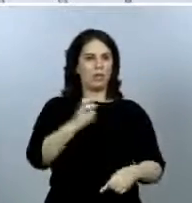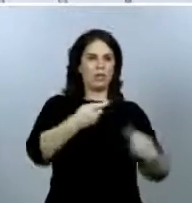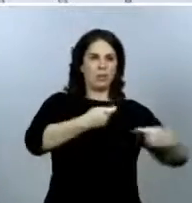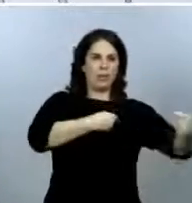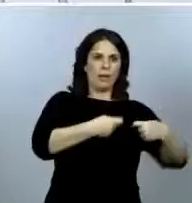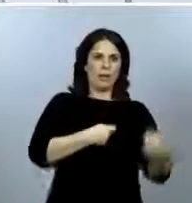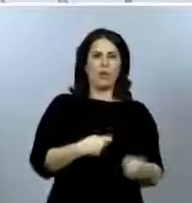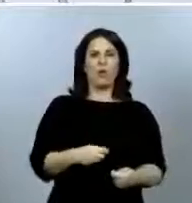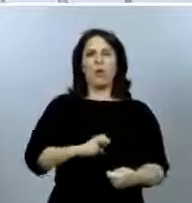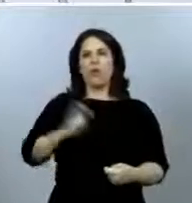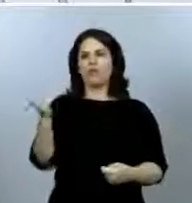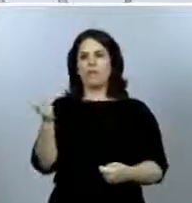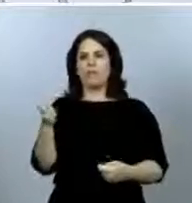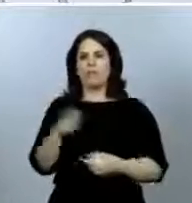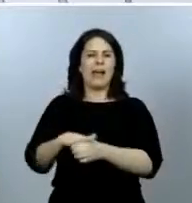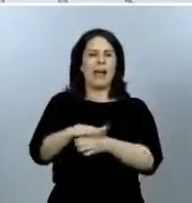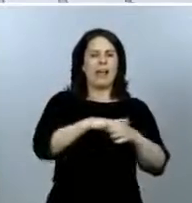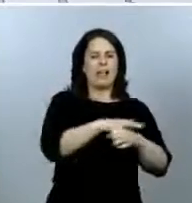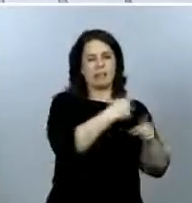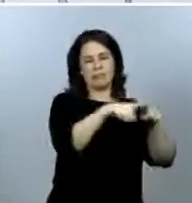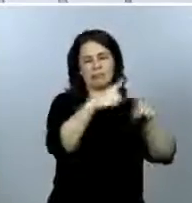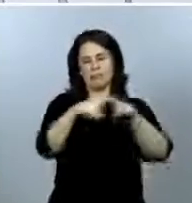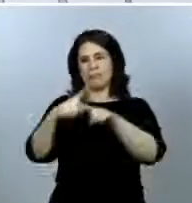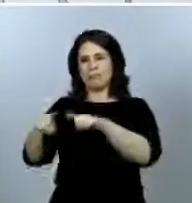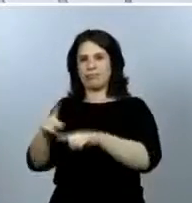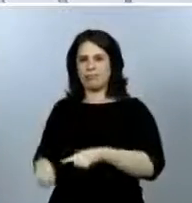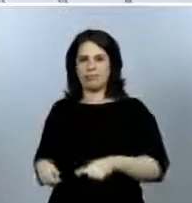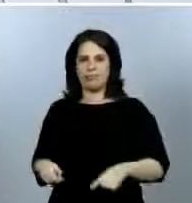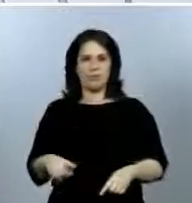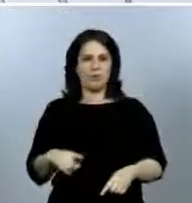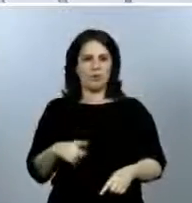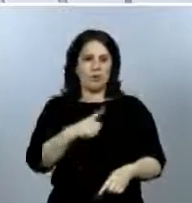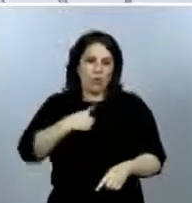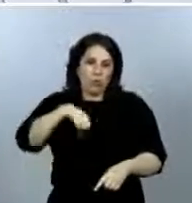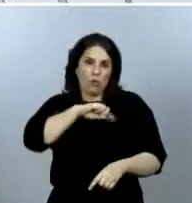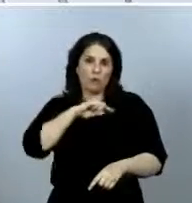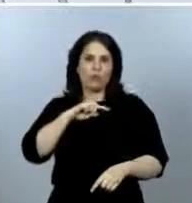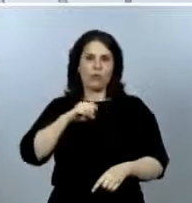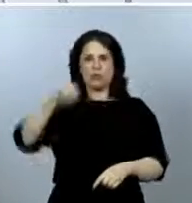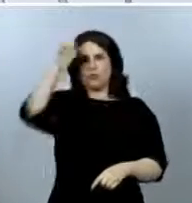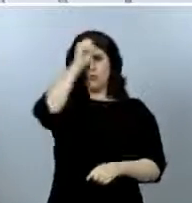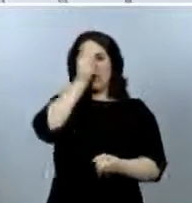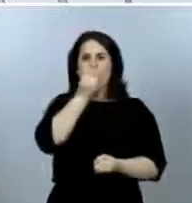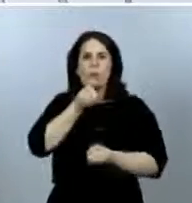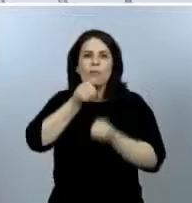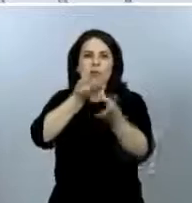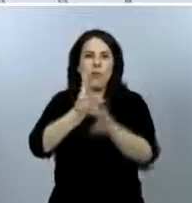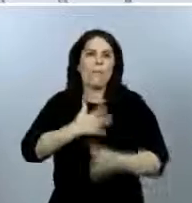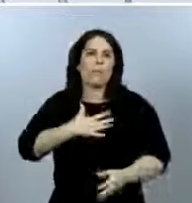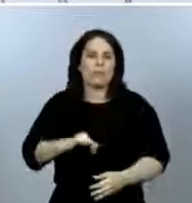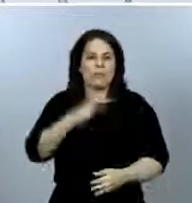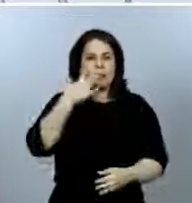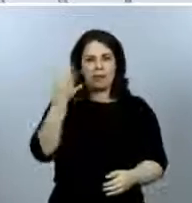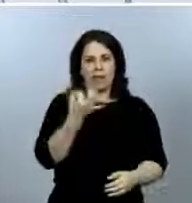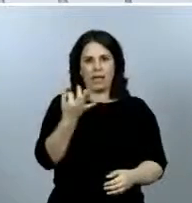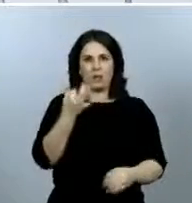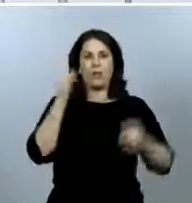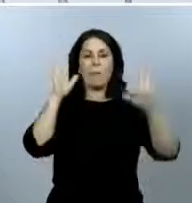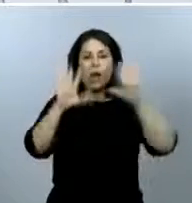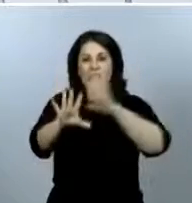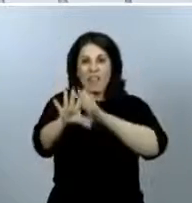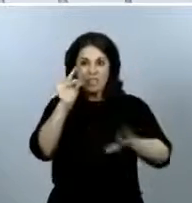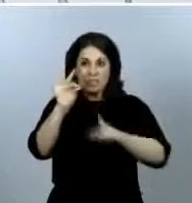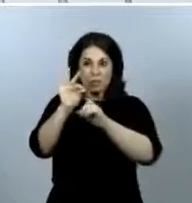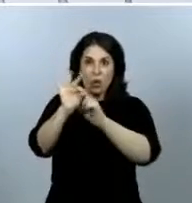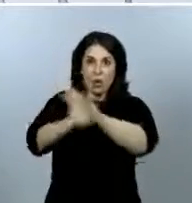muchas áreas en las que nosotros podemos damos nuestra opinión de los posibles riesgos pero las decisiones son de otros